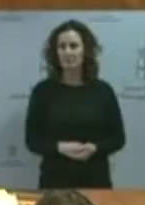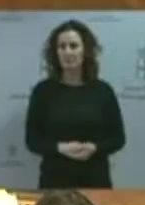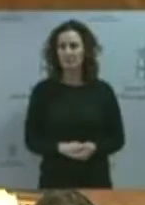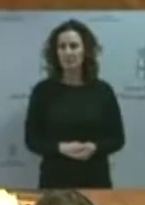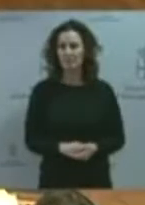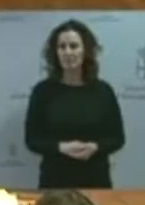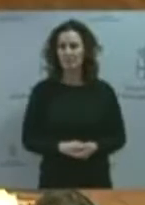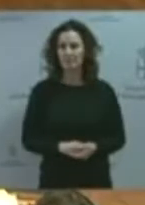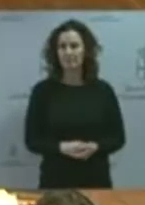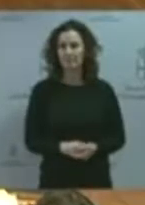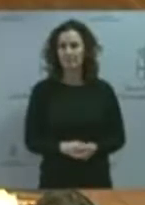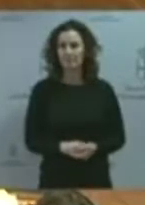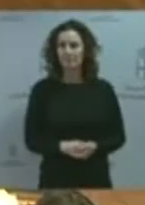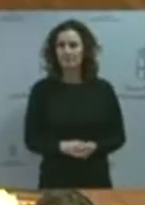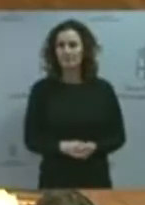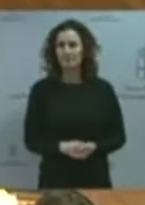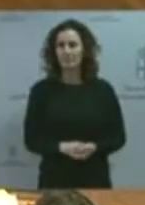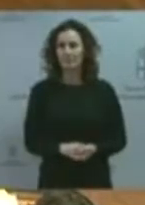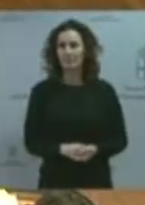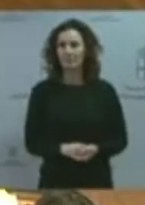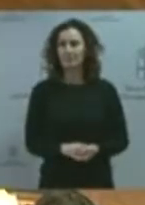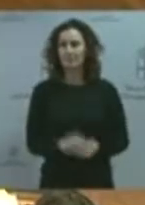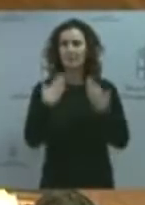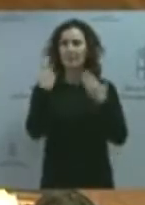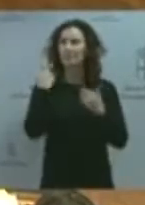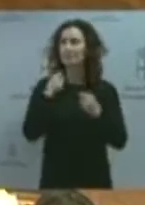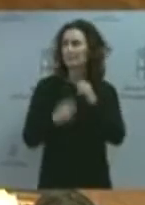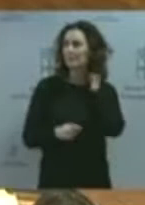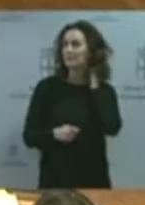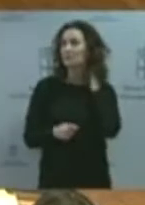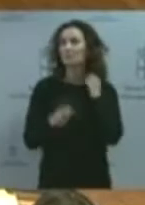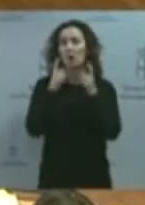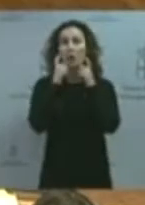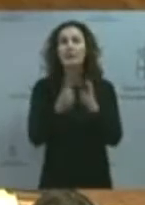Muchas gracias, señor presidente. Voy a intentar ser breve. Gracias.